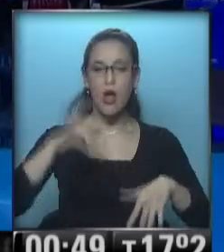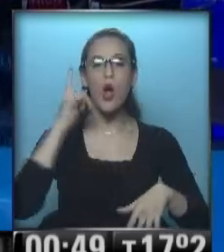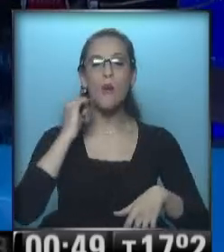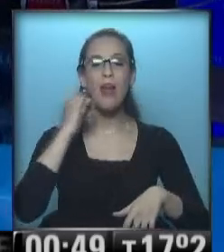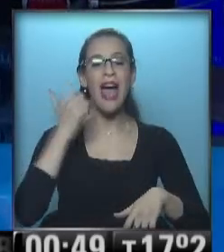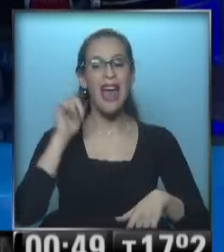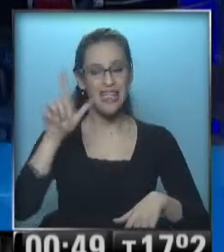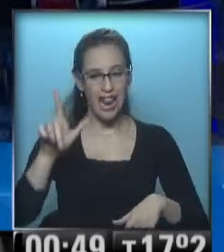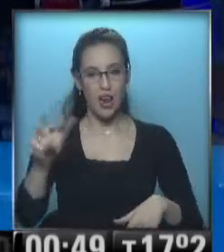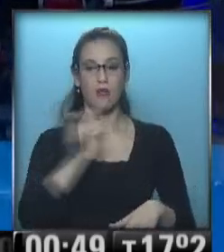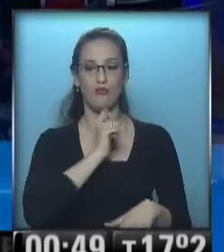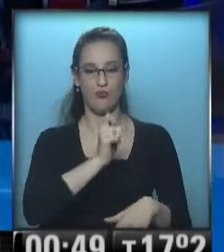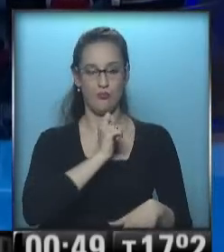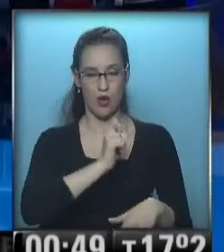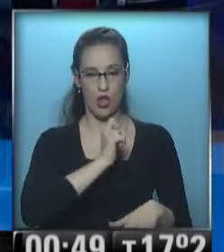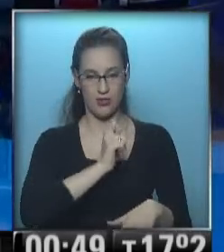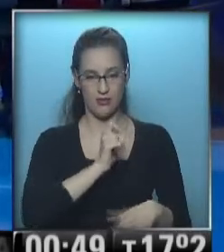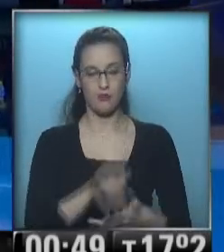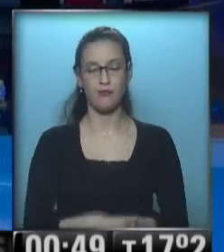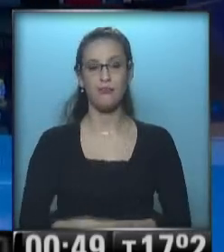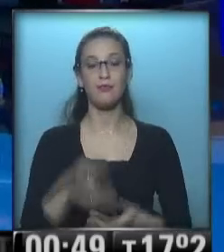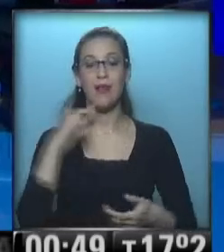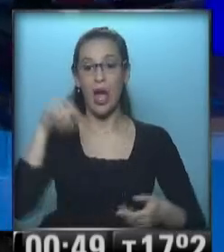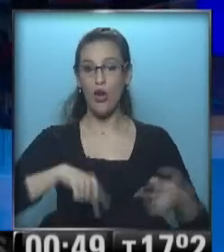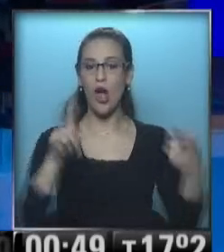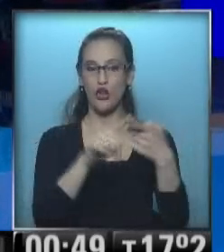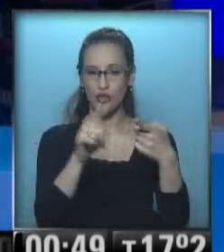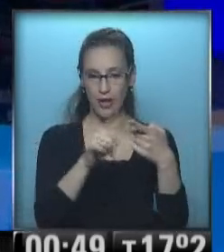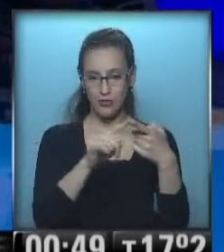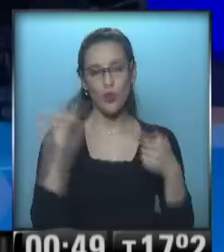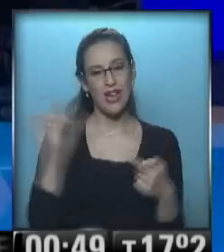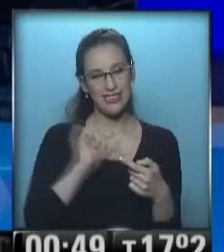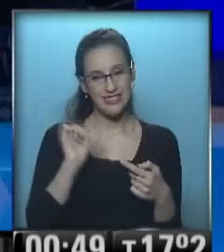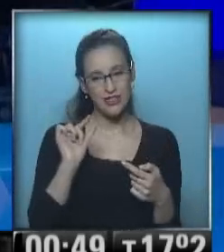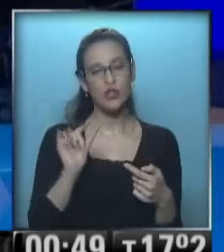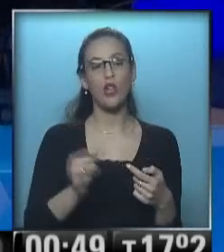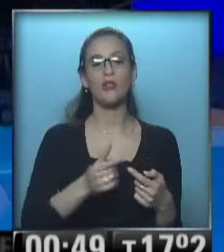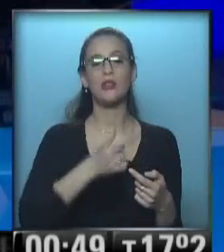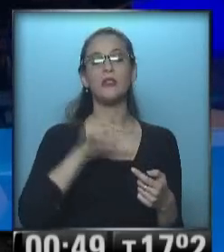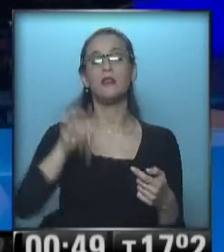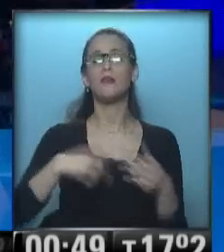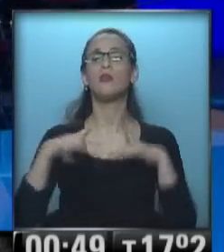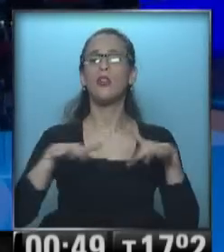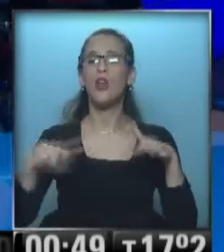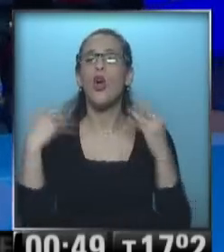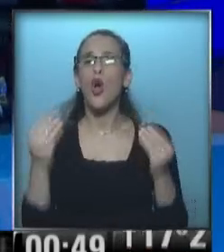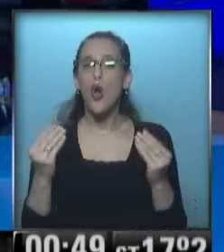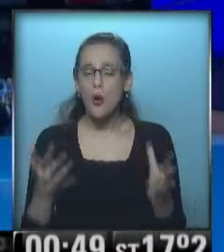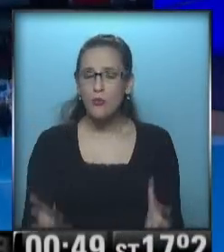Ariel Majirena. Ariel, vamos un minuto con vos. Nos gustaría saber cómo está todo ahí, qué fue lo